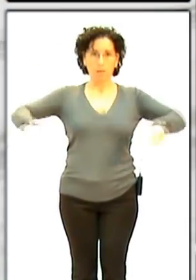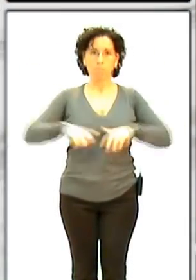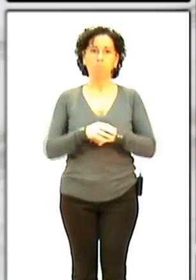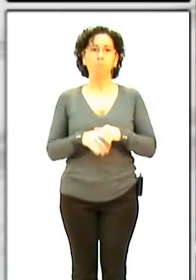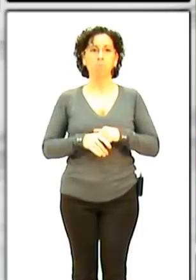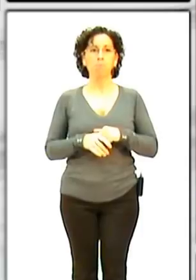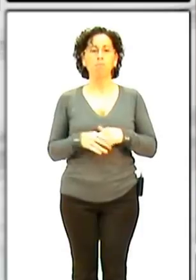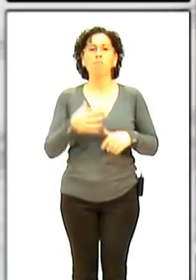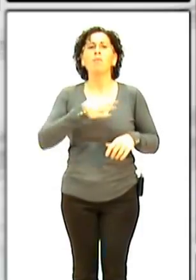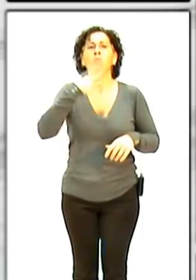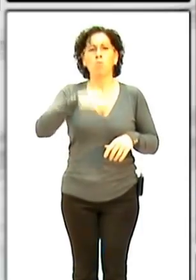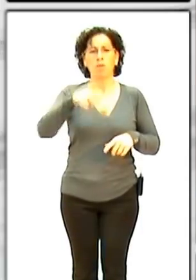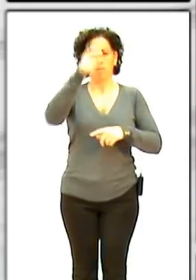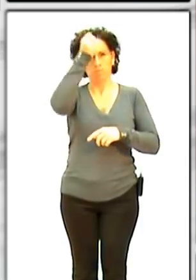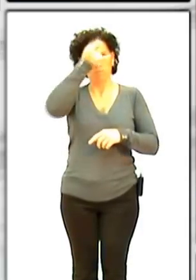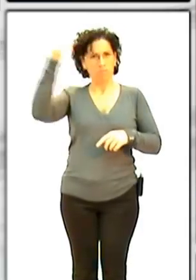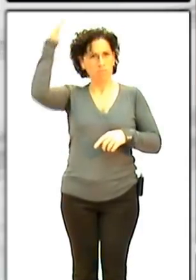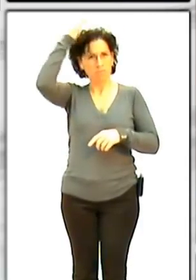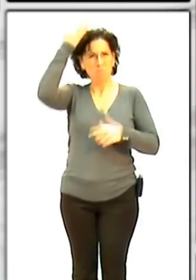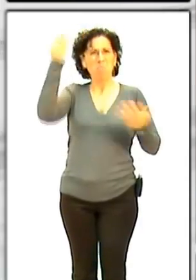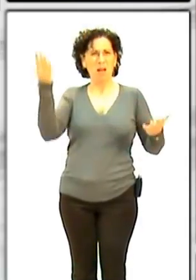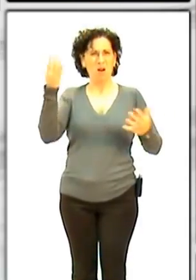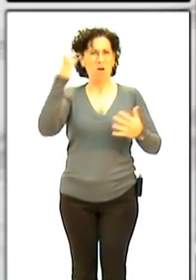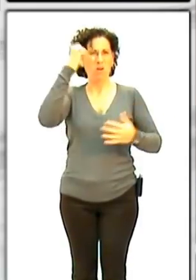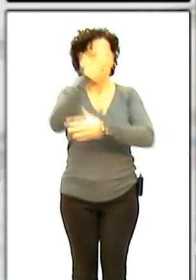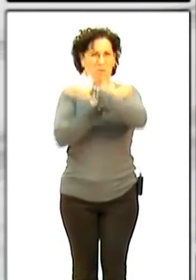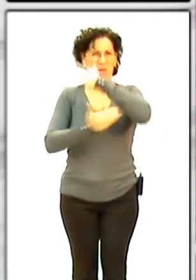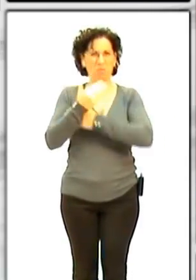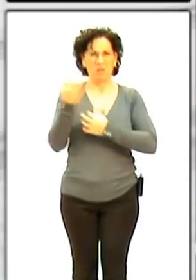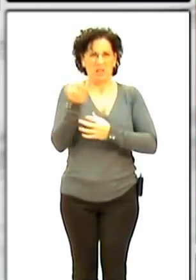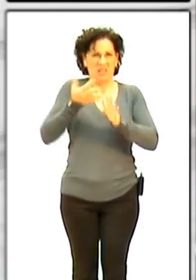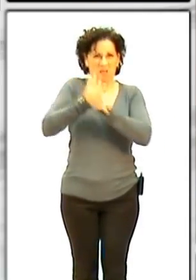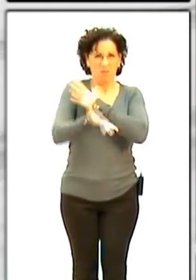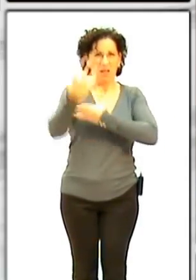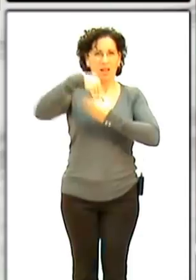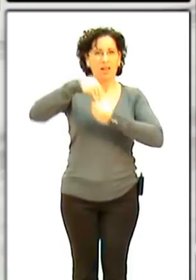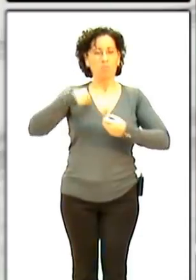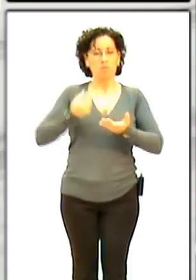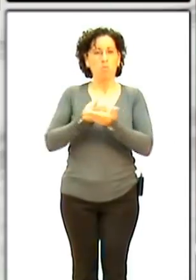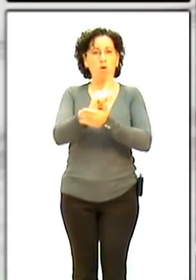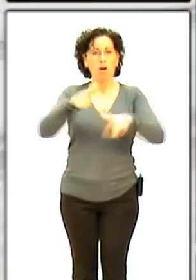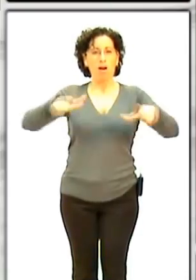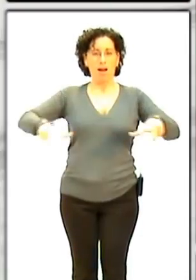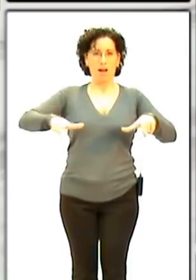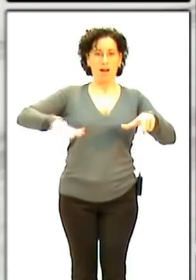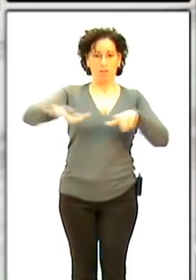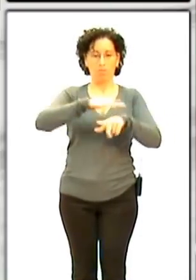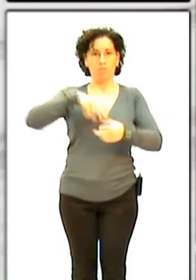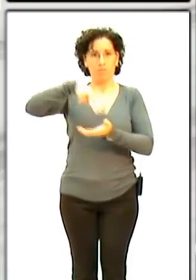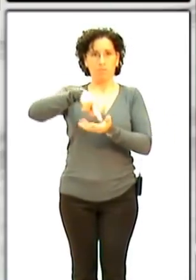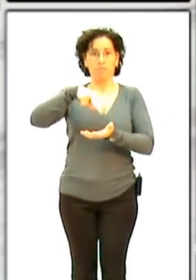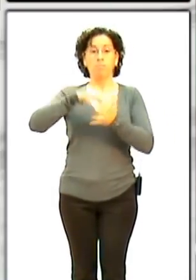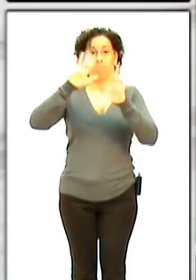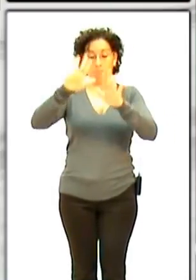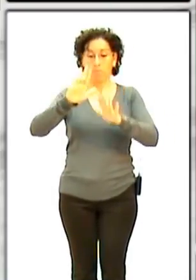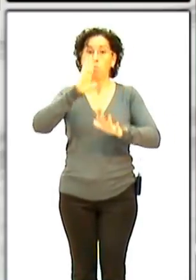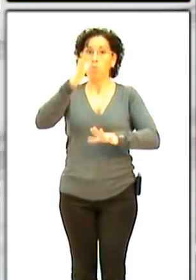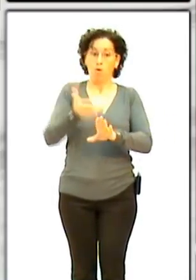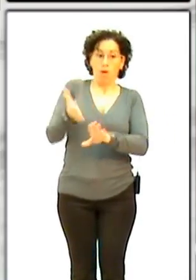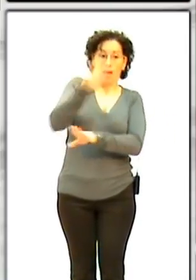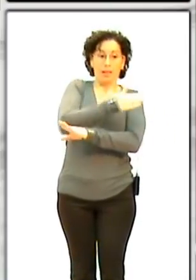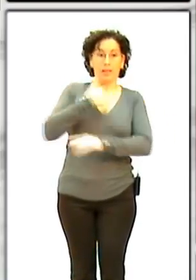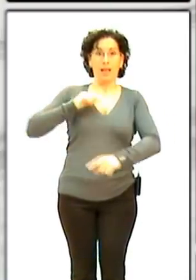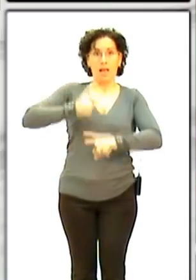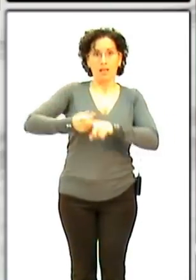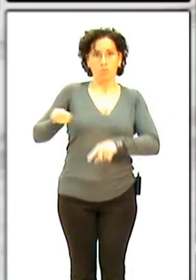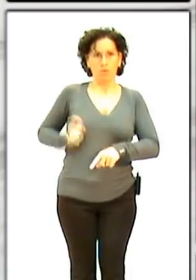Quizá os preguntaréis qué pinta el Real Patronato en esto de la cartografía digital, el posicionamiento y la realidad aumentada. Pues bien, yo mi anterior profesión